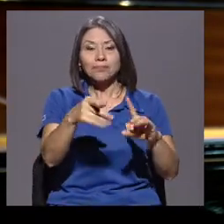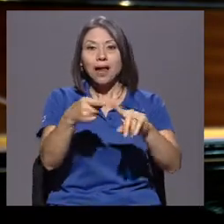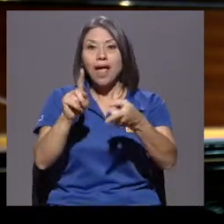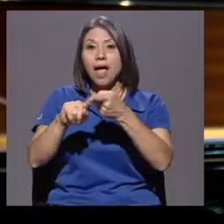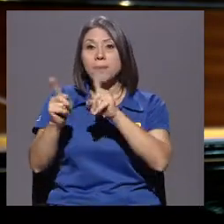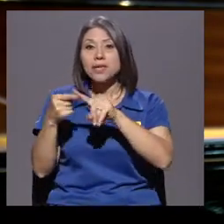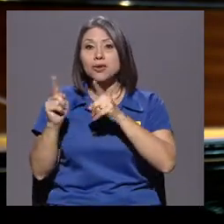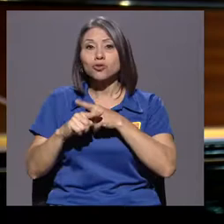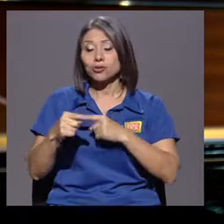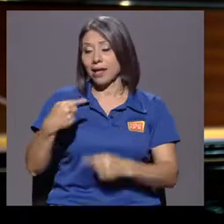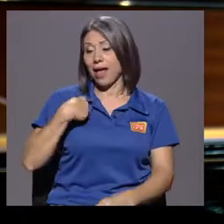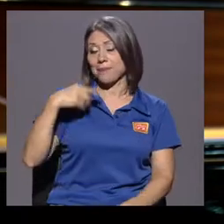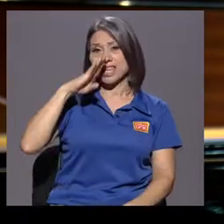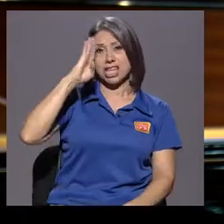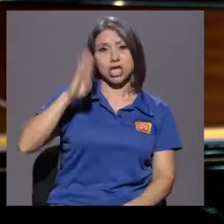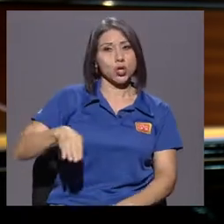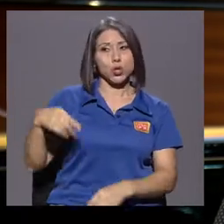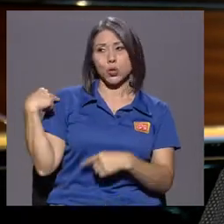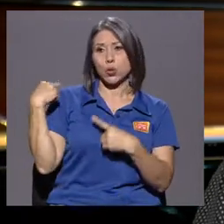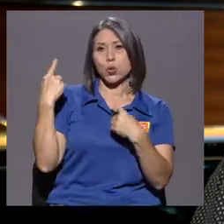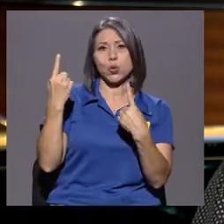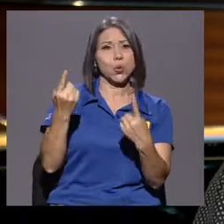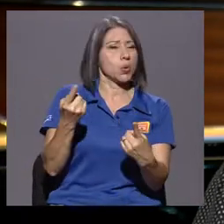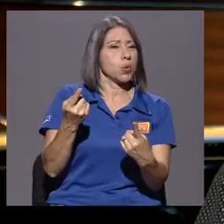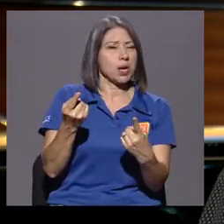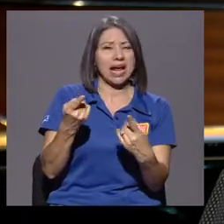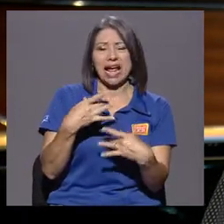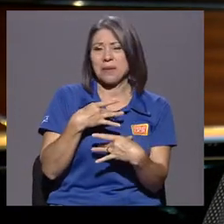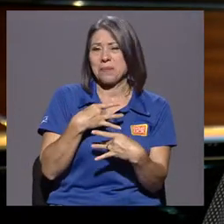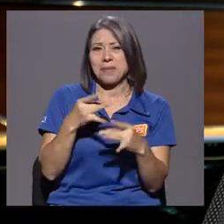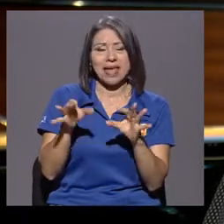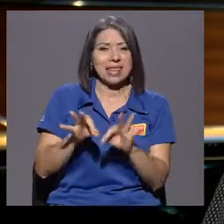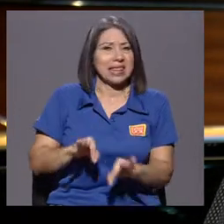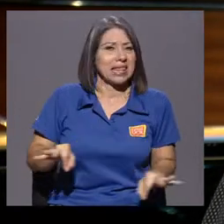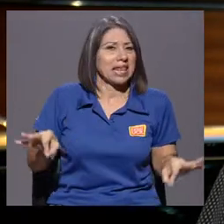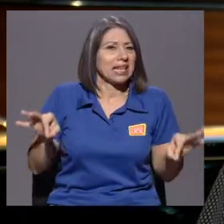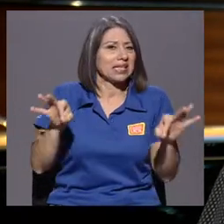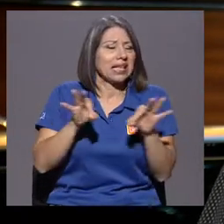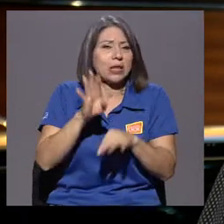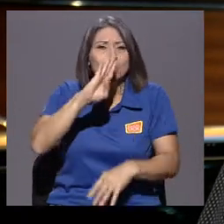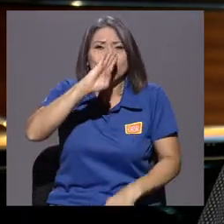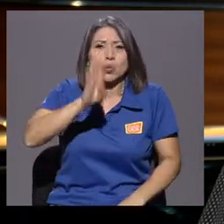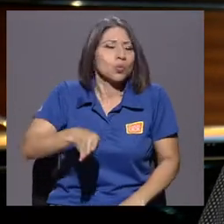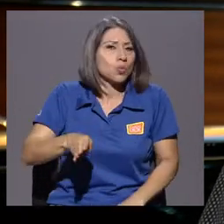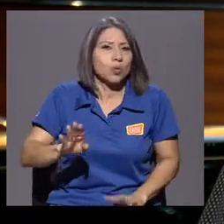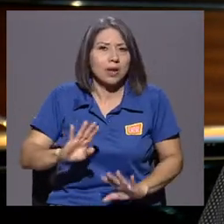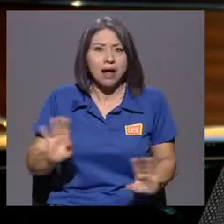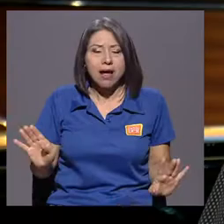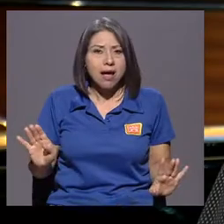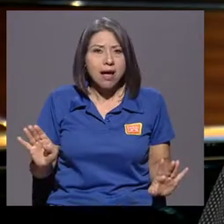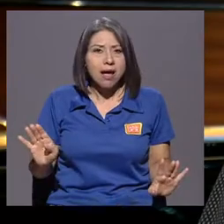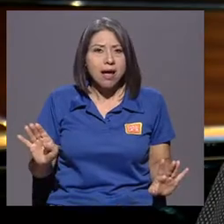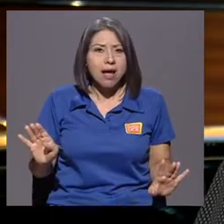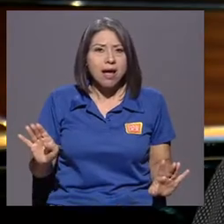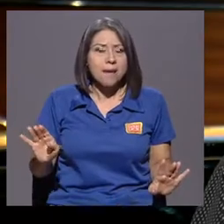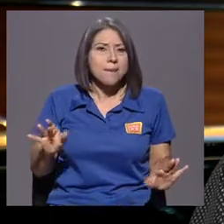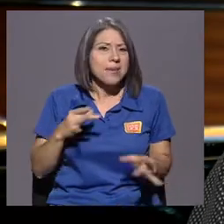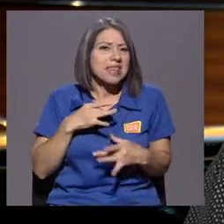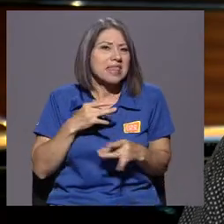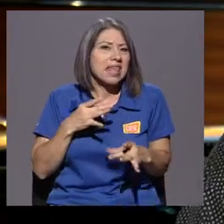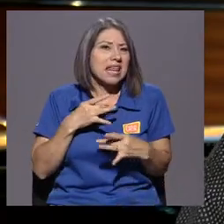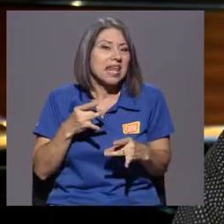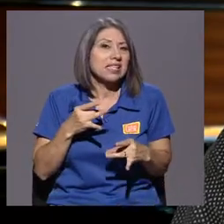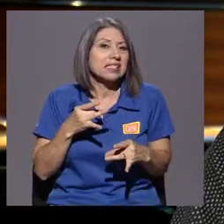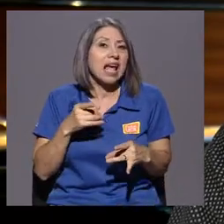no me ha interesado nunca no me interesará nunca que me voten el señorito